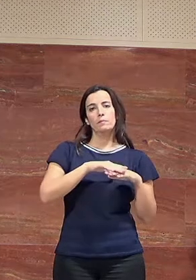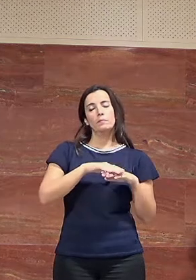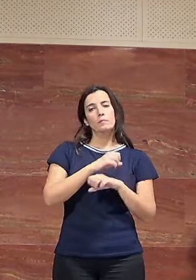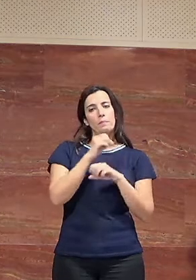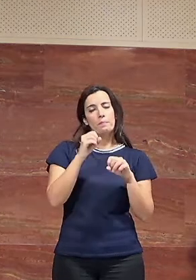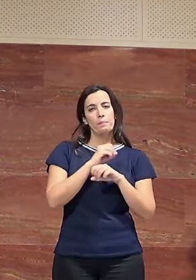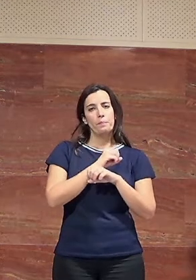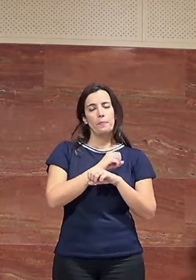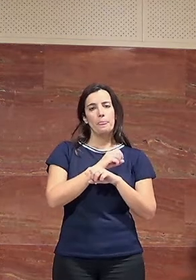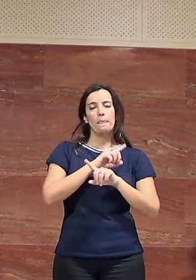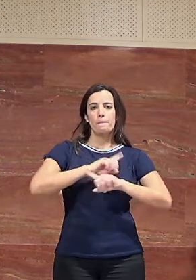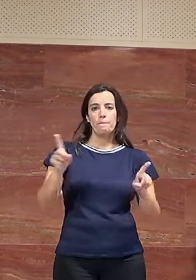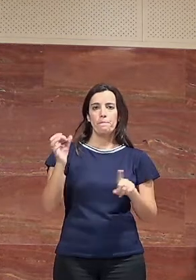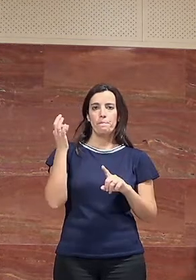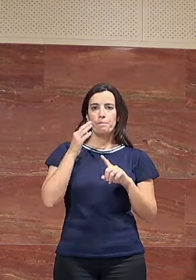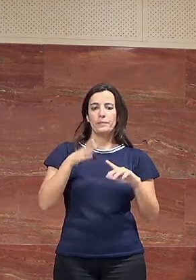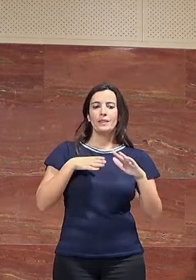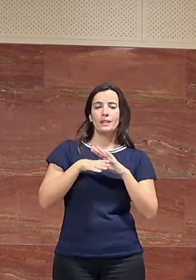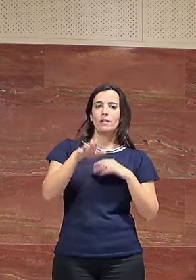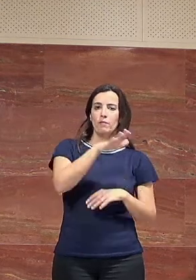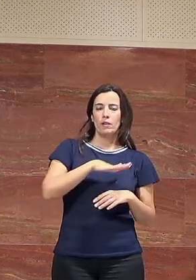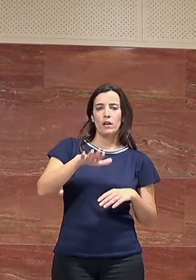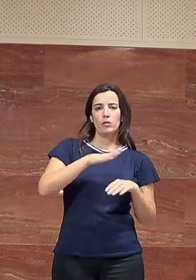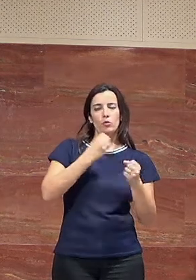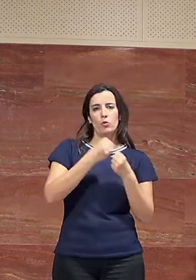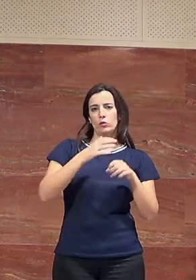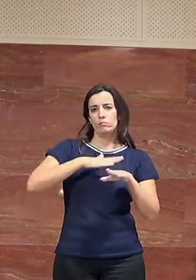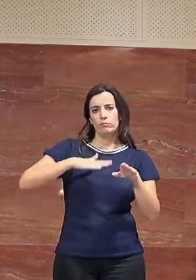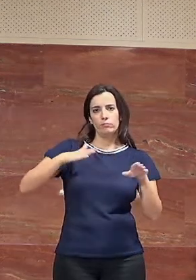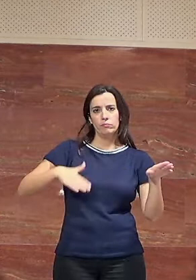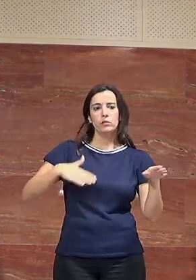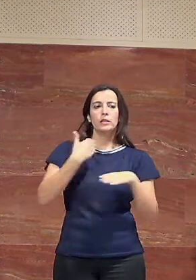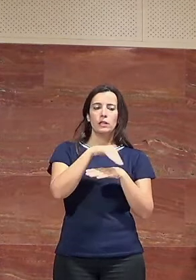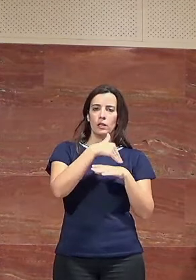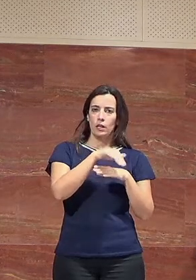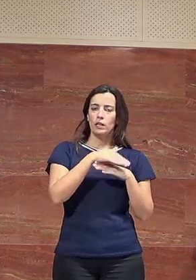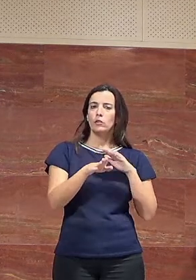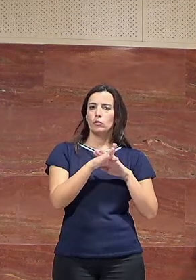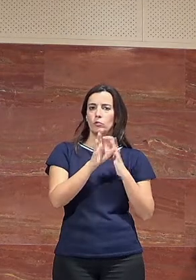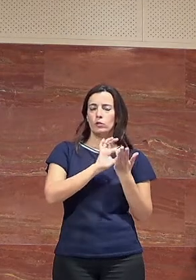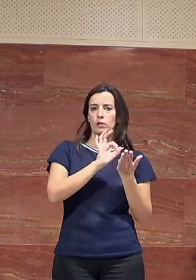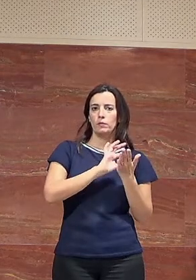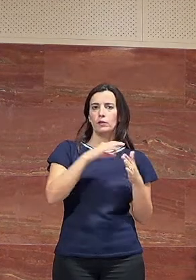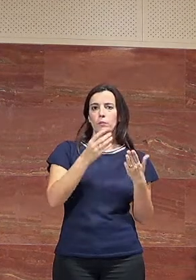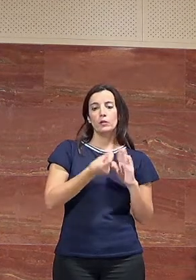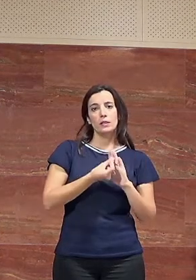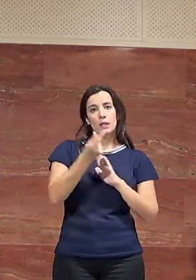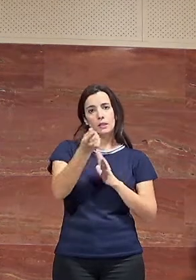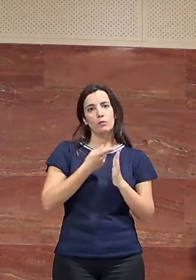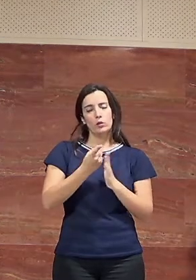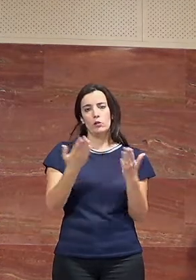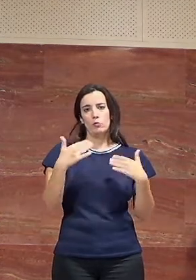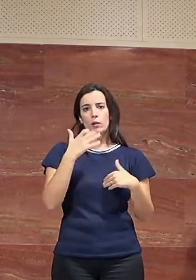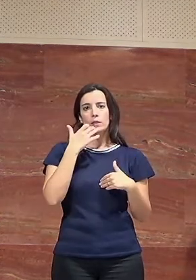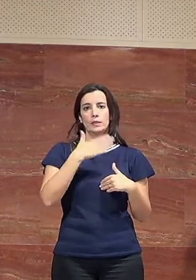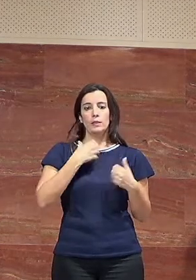convierta en una calle apetecible para atajar en el barrio. La calle Palma sigue teniendo servicio, pero lo que no tiene es salida a Fuencarral. Por lo tanto, el coche que quiere cruzar